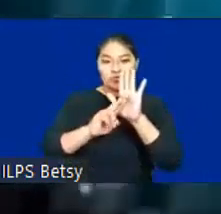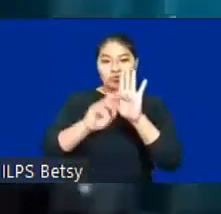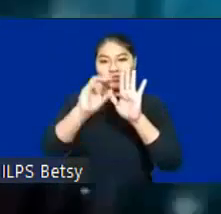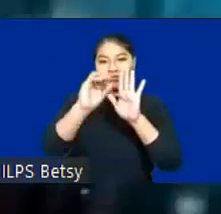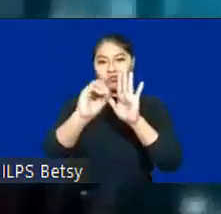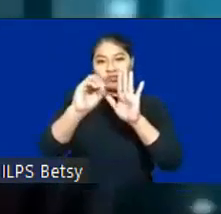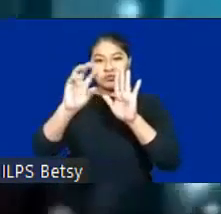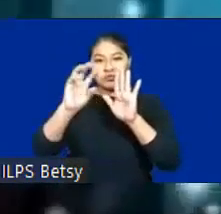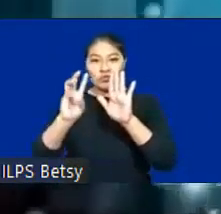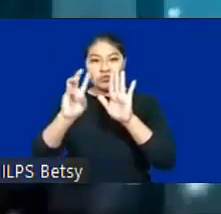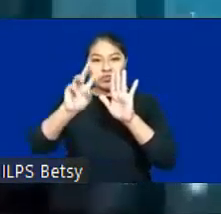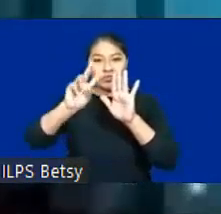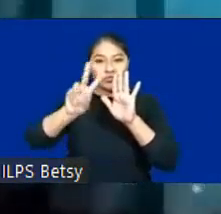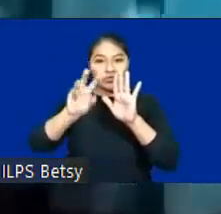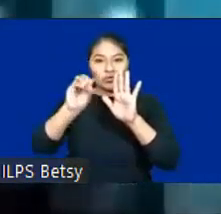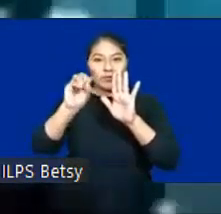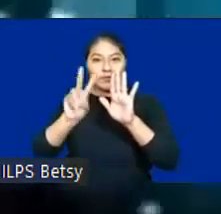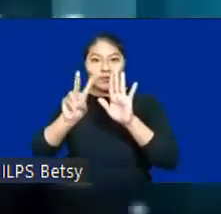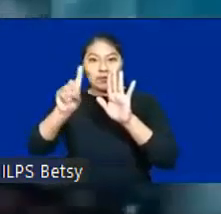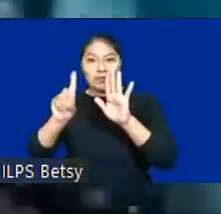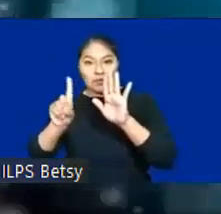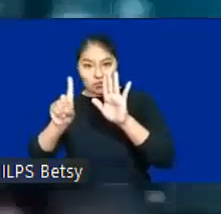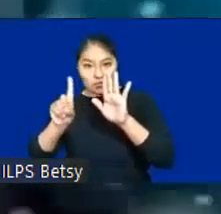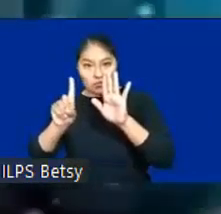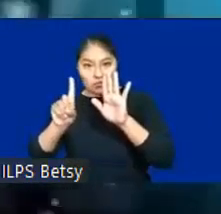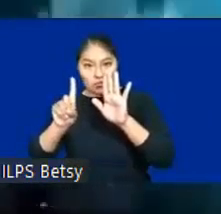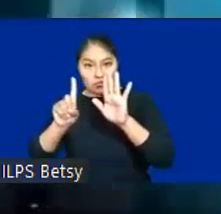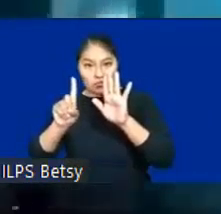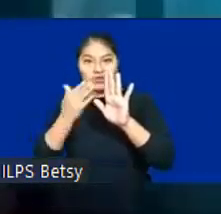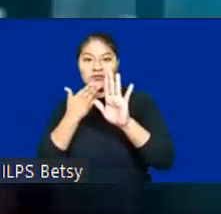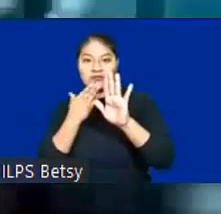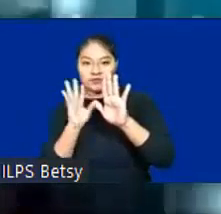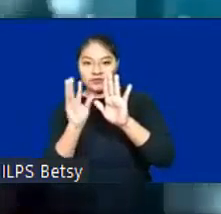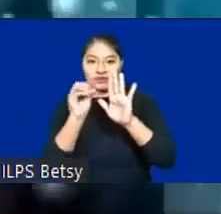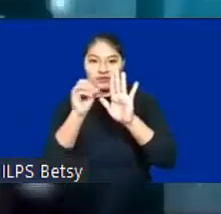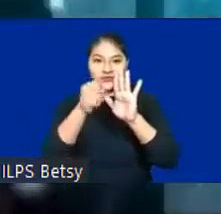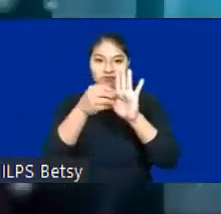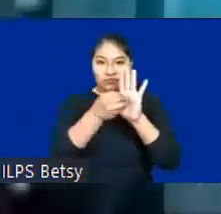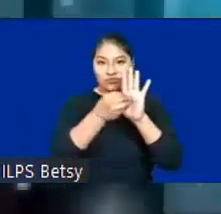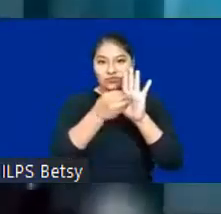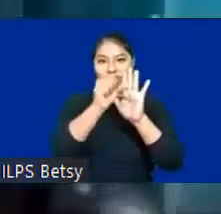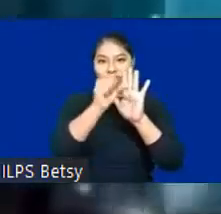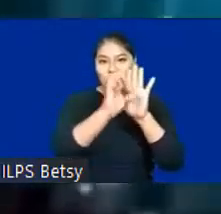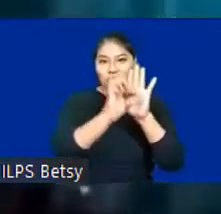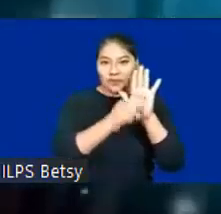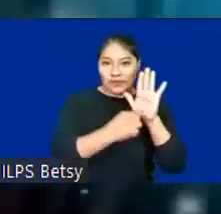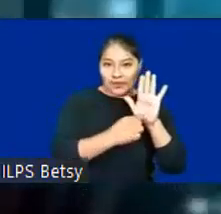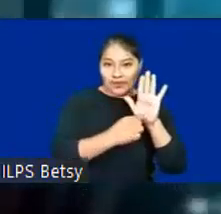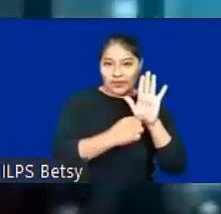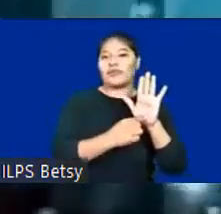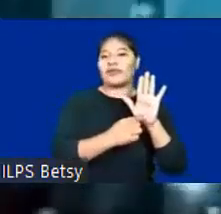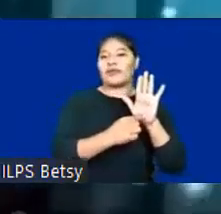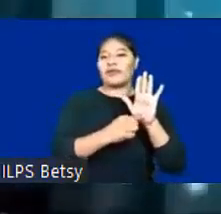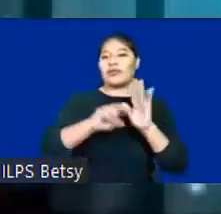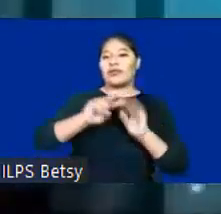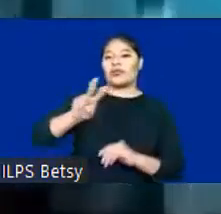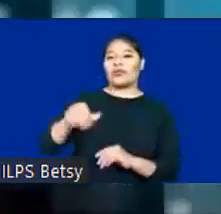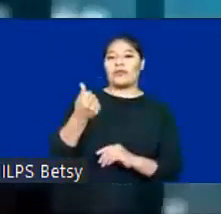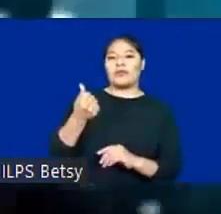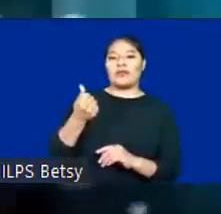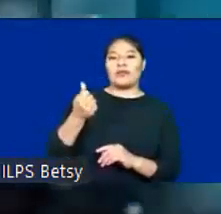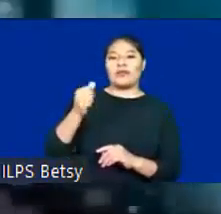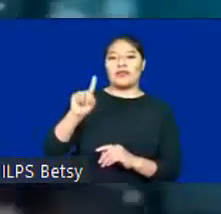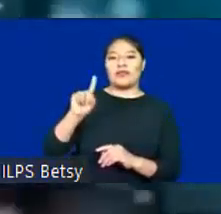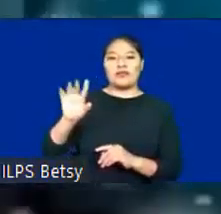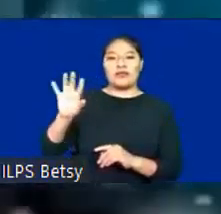2021 de la Superintendencia Adjunta, con fecha 19 de febrero, se aprobó el plan de gobierno digital.